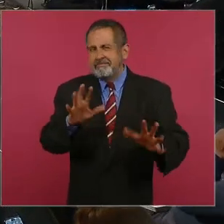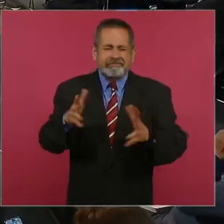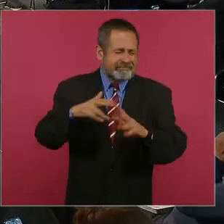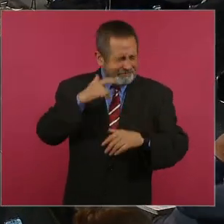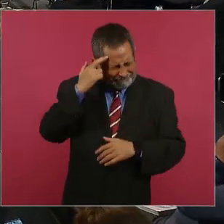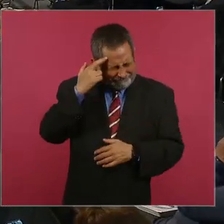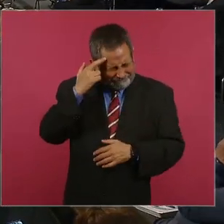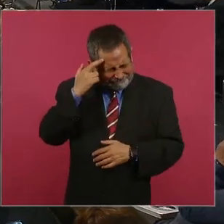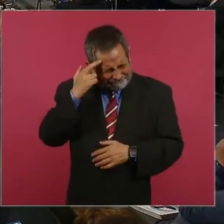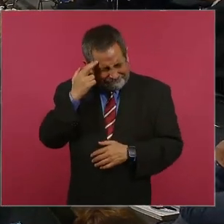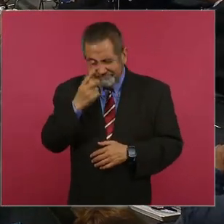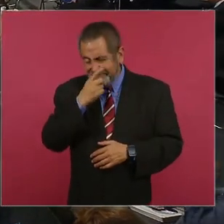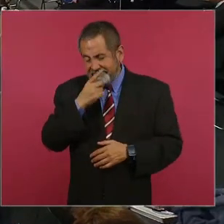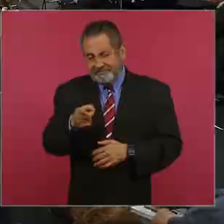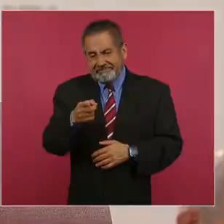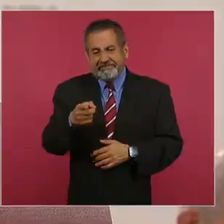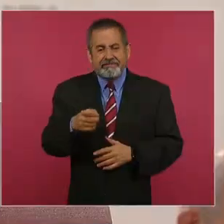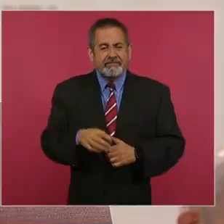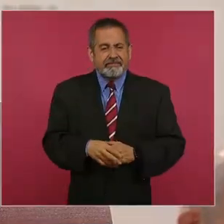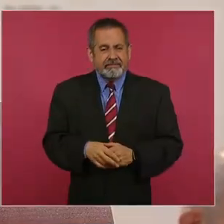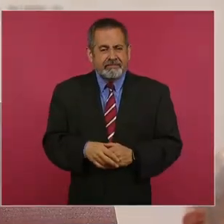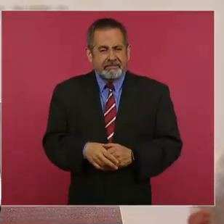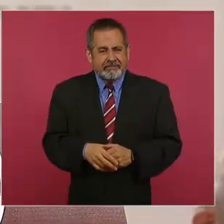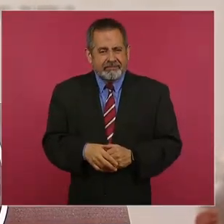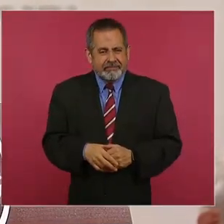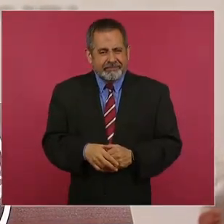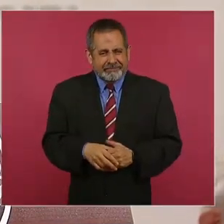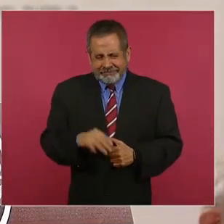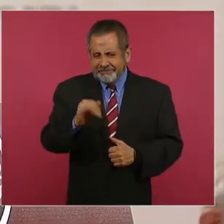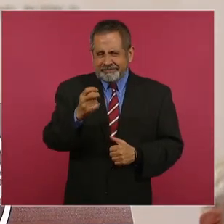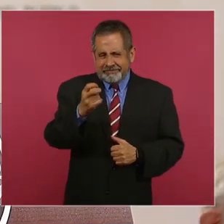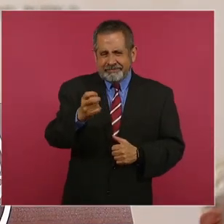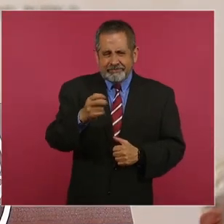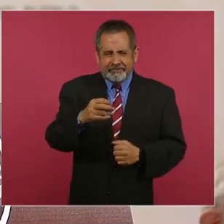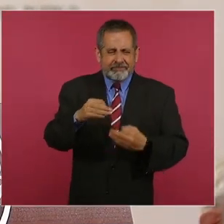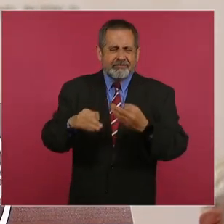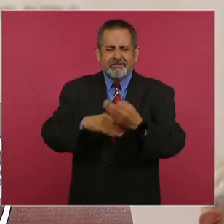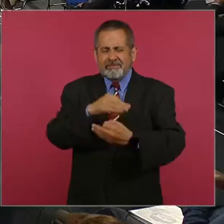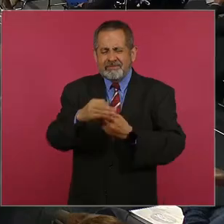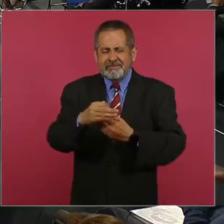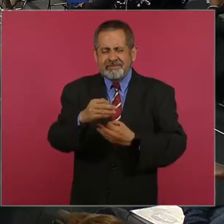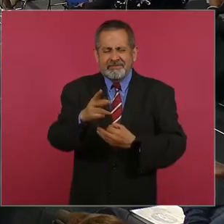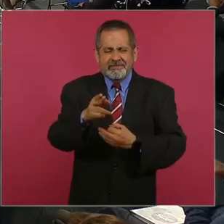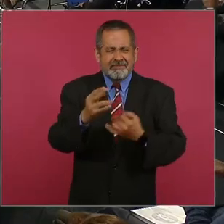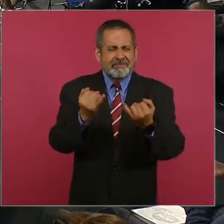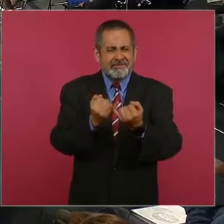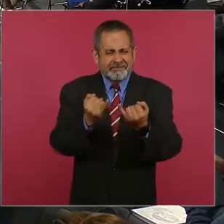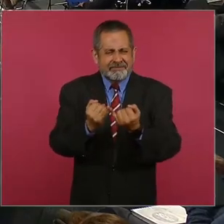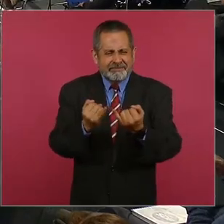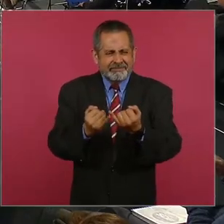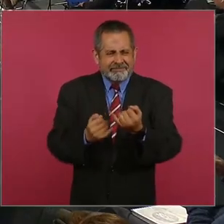palabras menos sí eso de que todos son iguales o que cuando